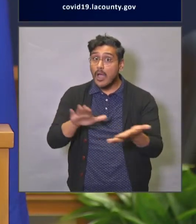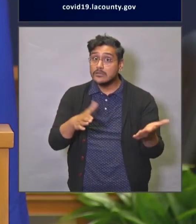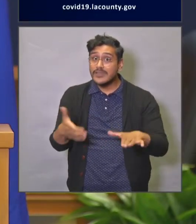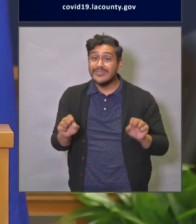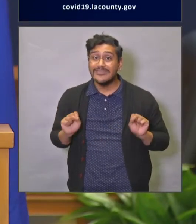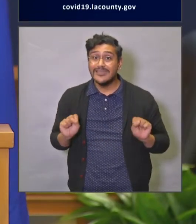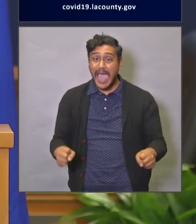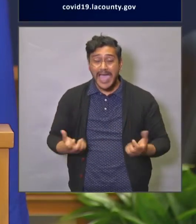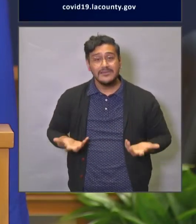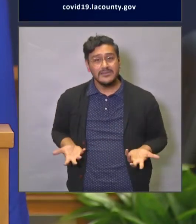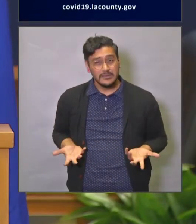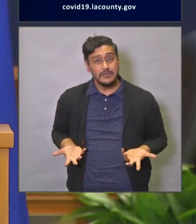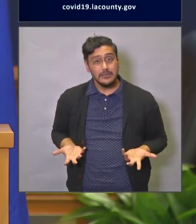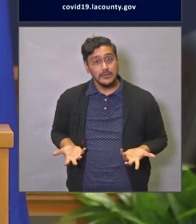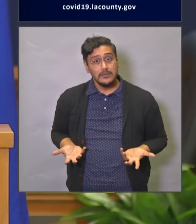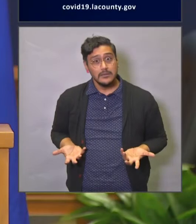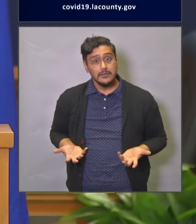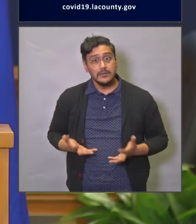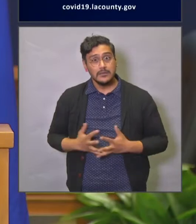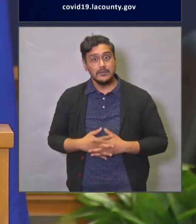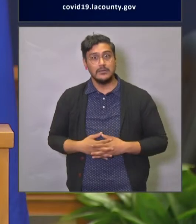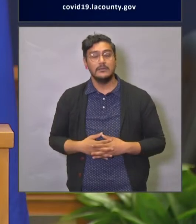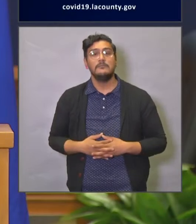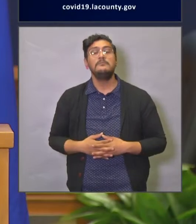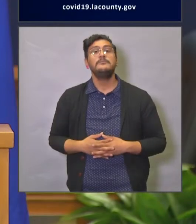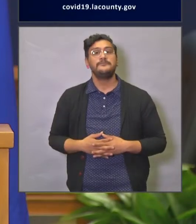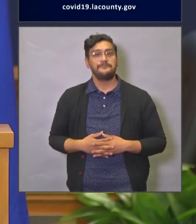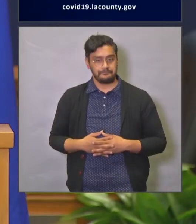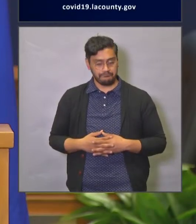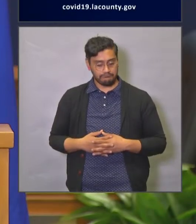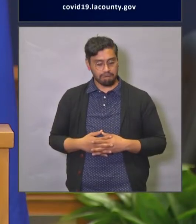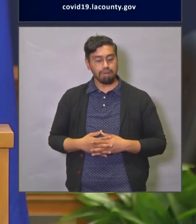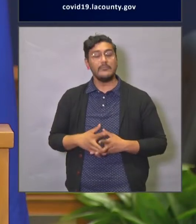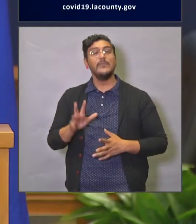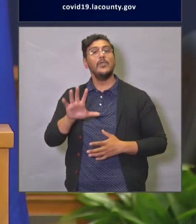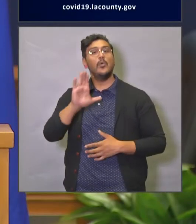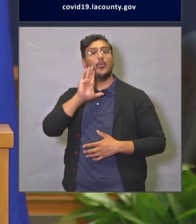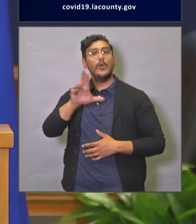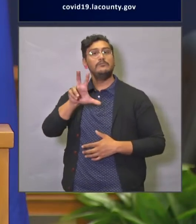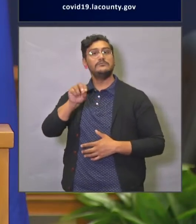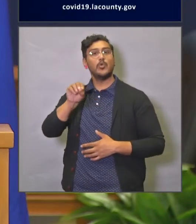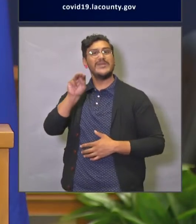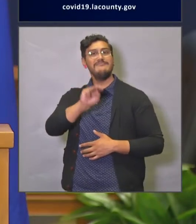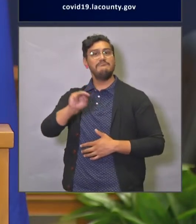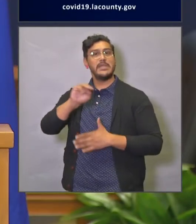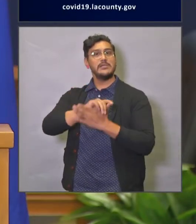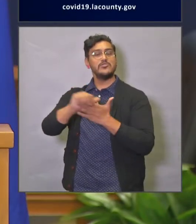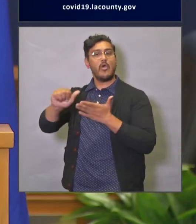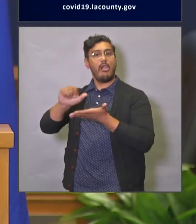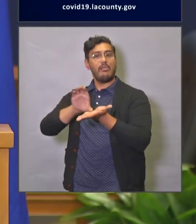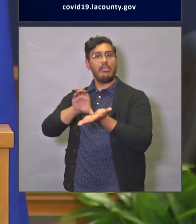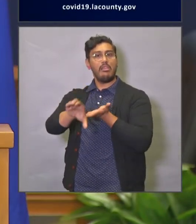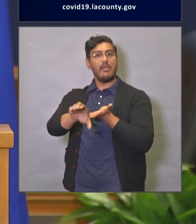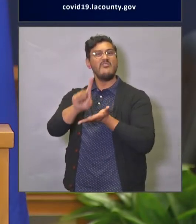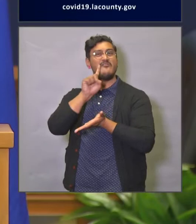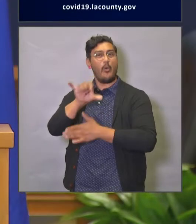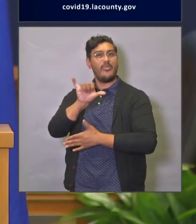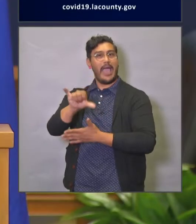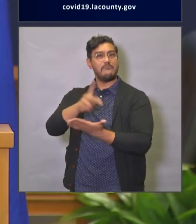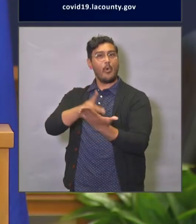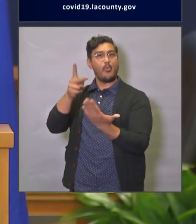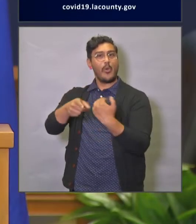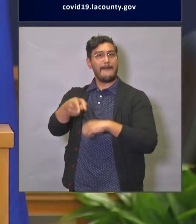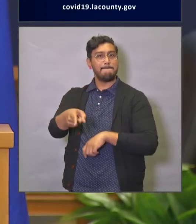Espero que vamos a invertir $30 millones en programas de las promotoras. También